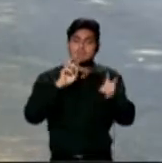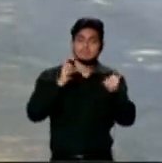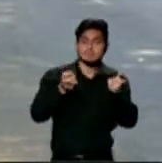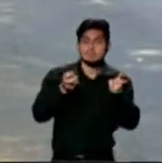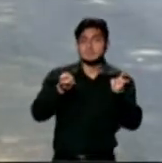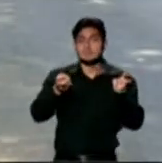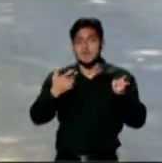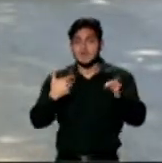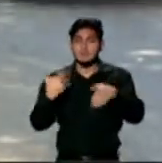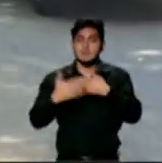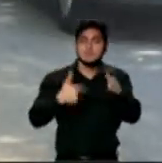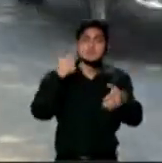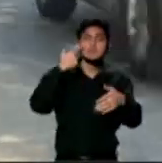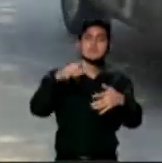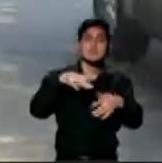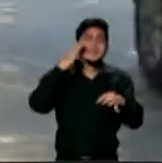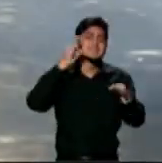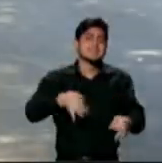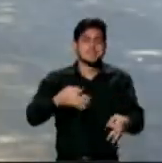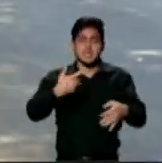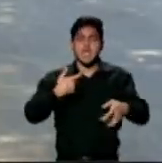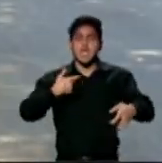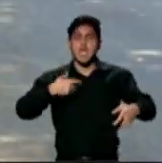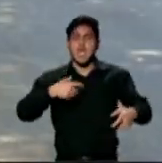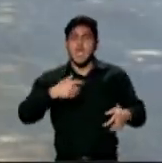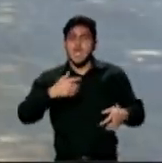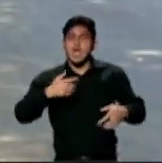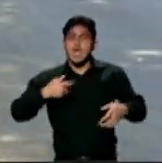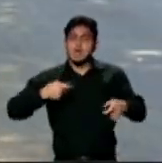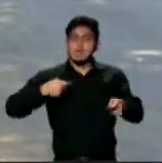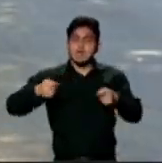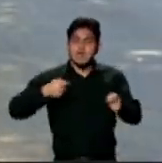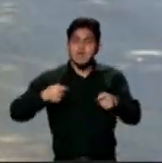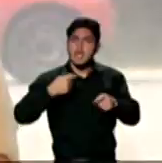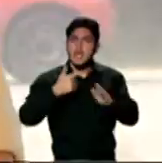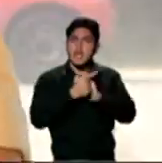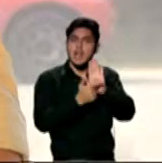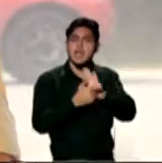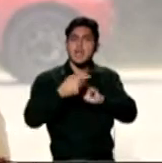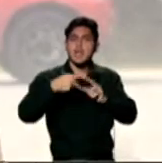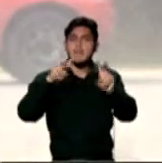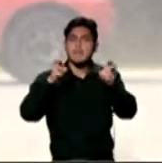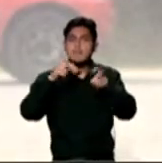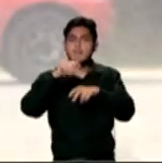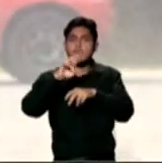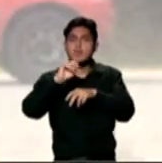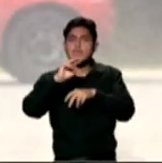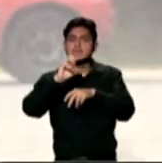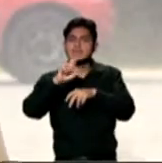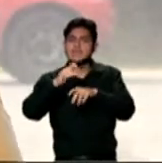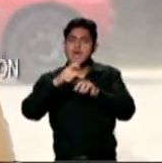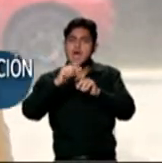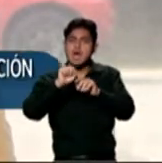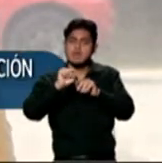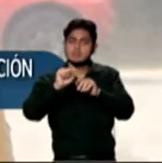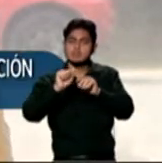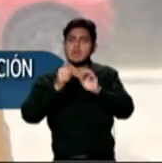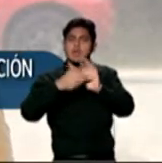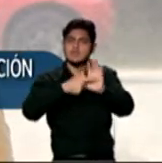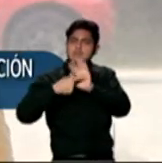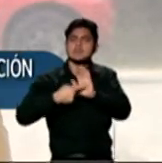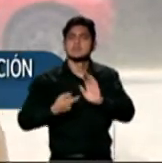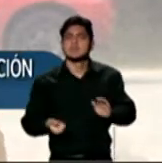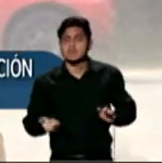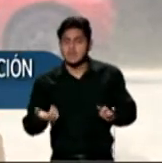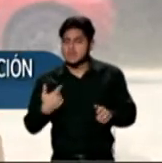va el proceso para elegir al oficial de reestructuración que exige la ley promesa. Quería, si nos puede decir cómo va